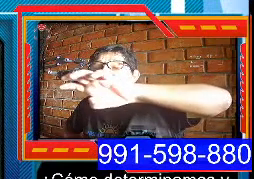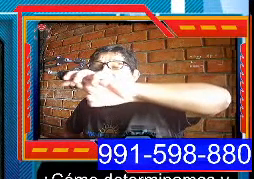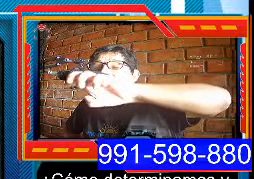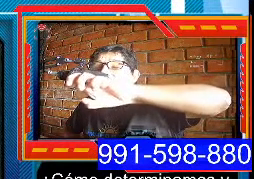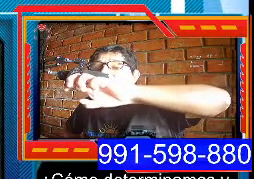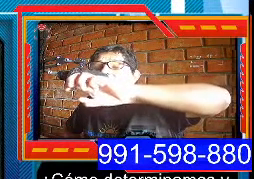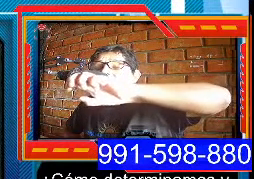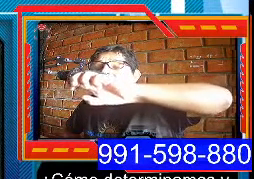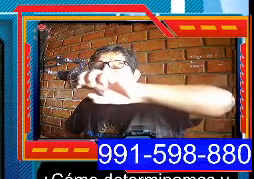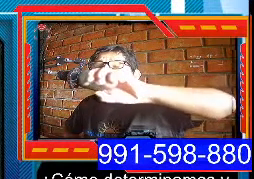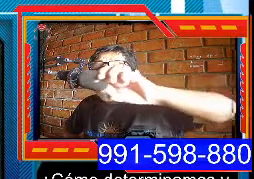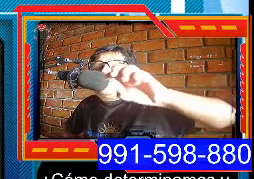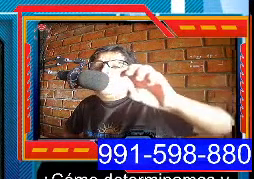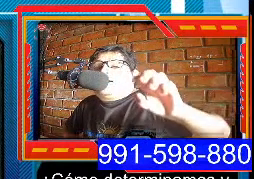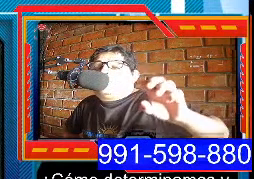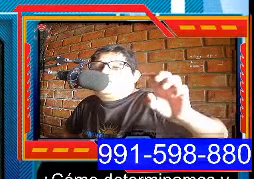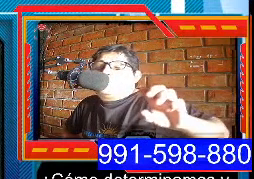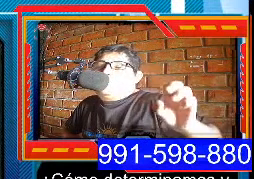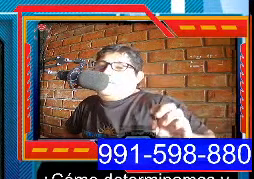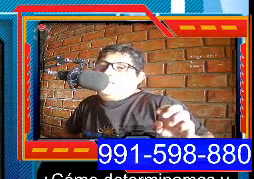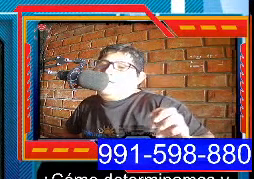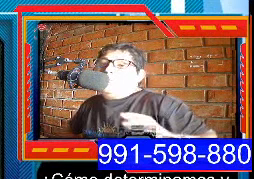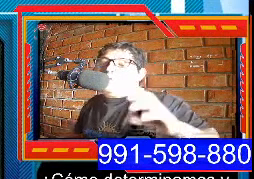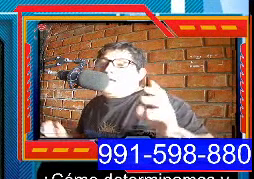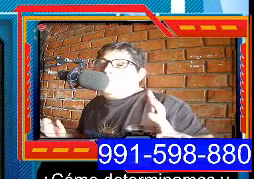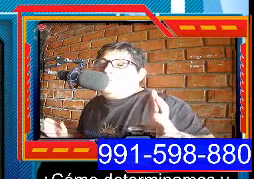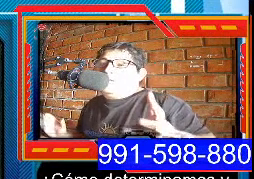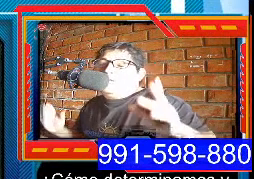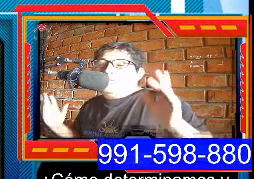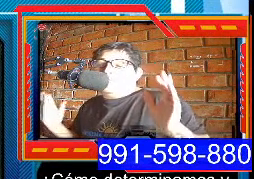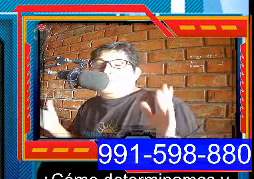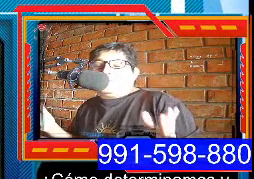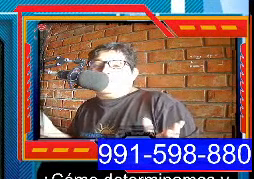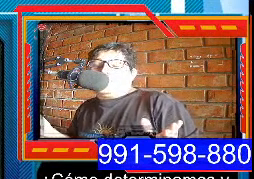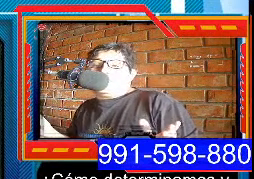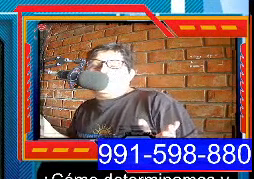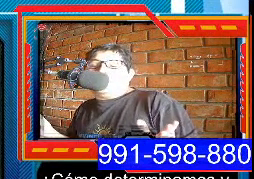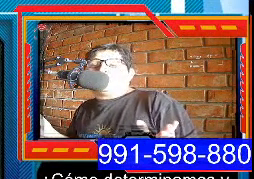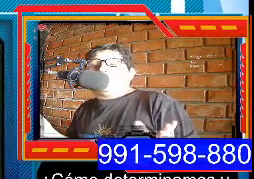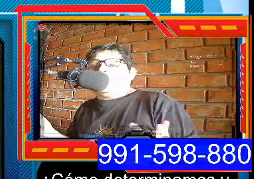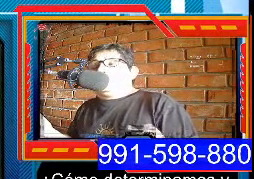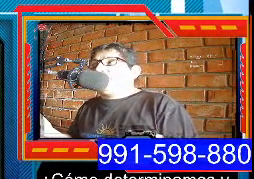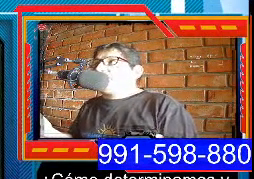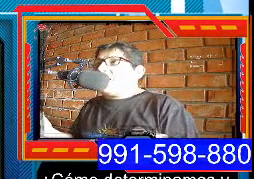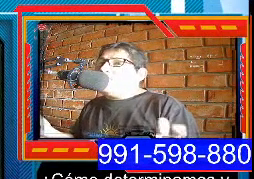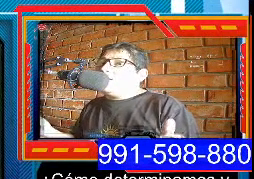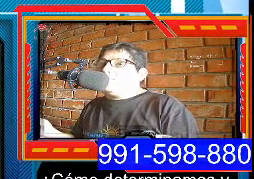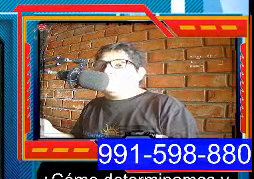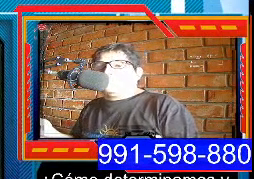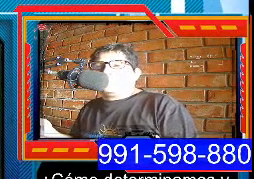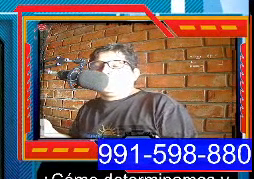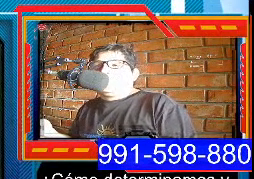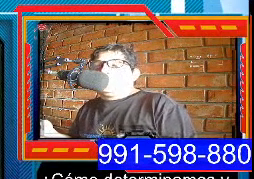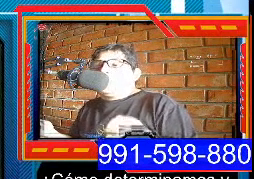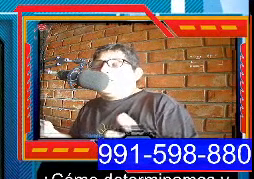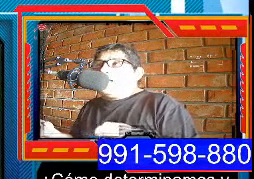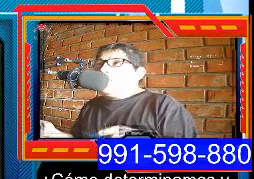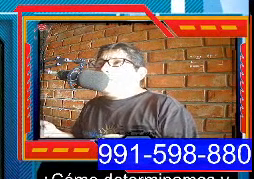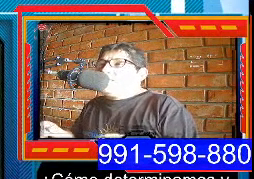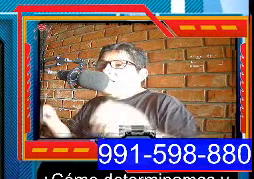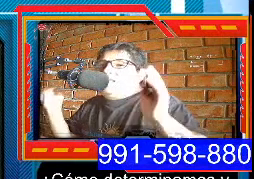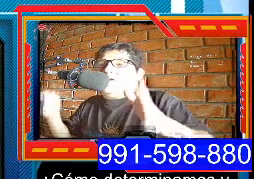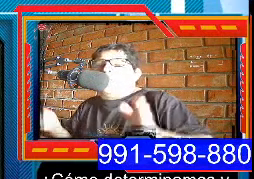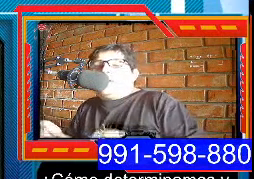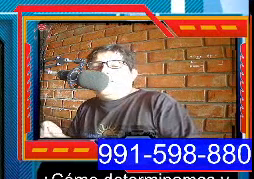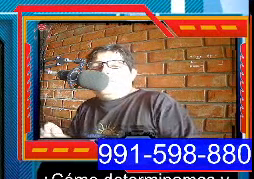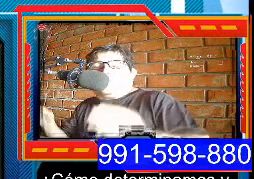de porcentaje es lo que se va a pagar mensualmente. Por ejemplo, si tú te haces un préstamo de 1000 soles al banco, el banco